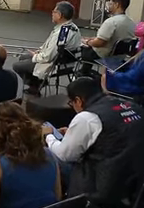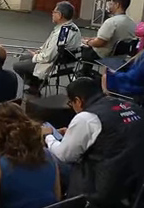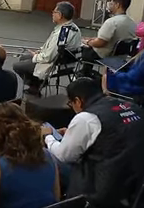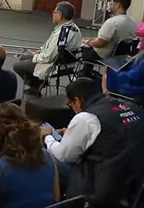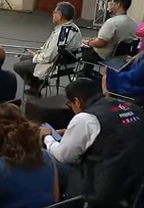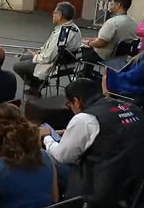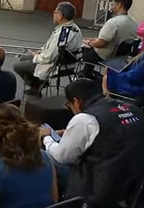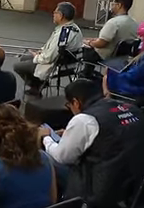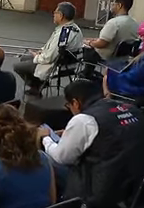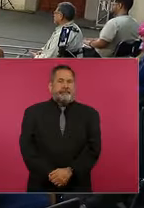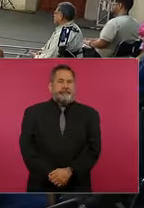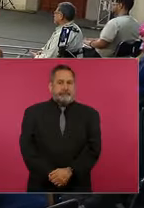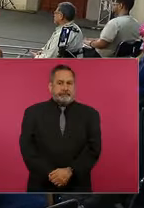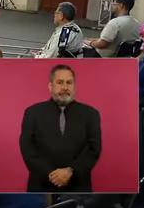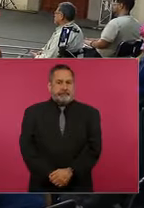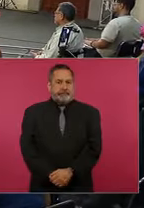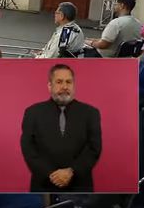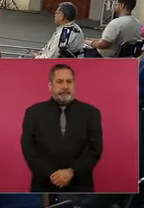pueblo trabajador.